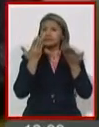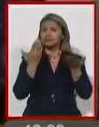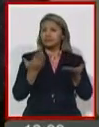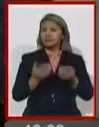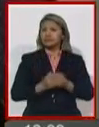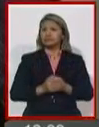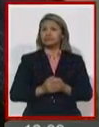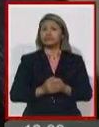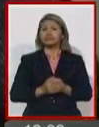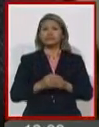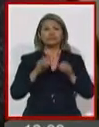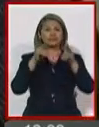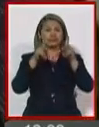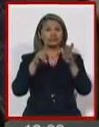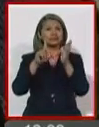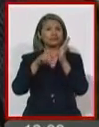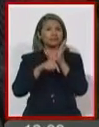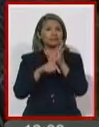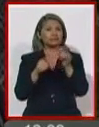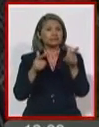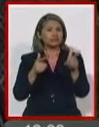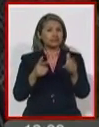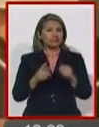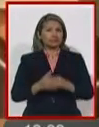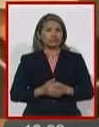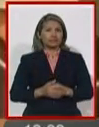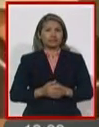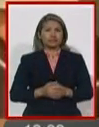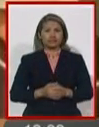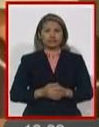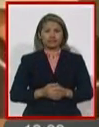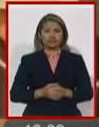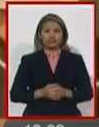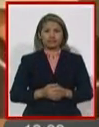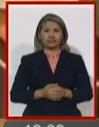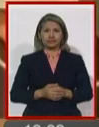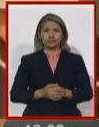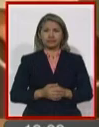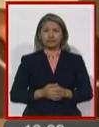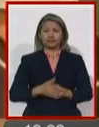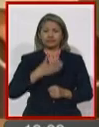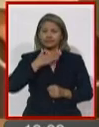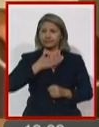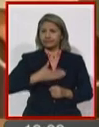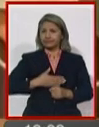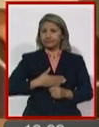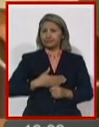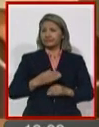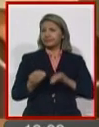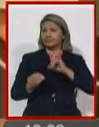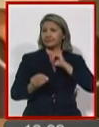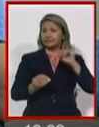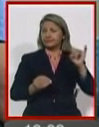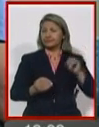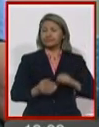existiría la reducción de la víctima y posterior disparo con arma de fuego en la zona del tórax, región